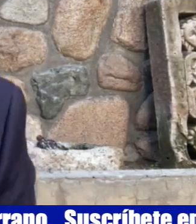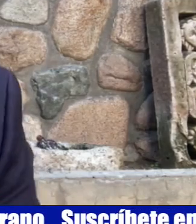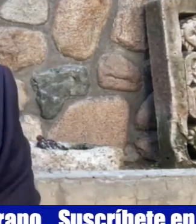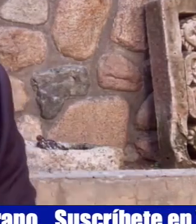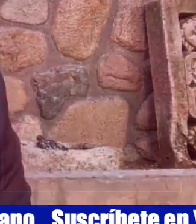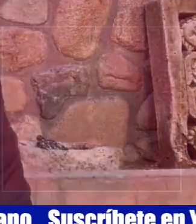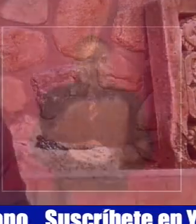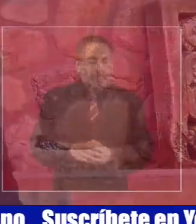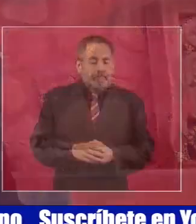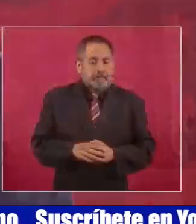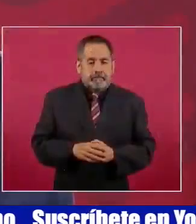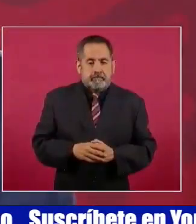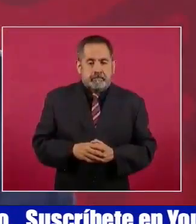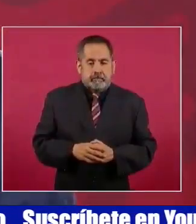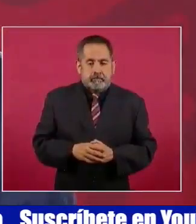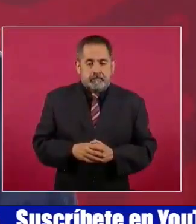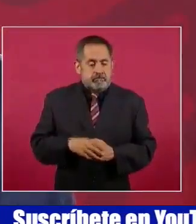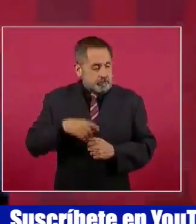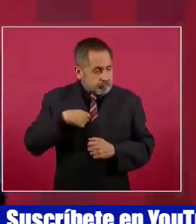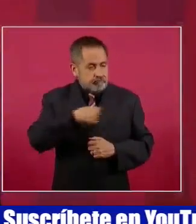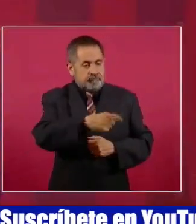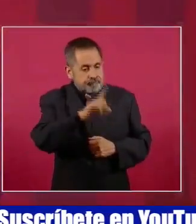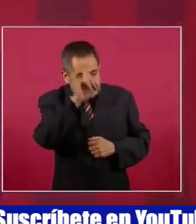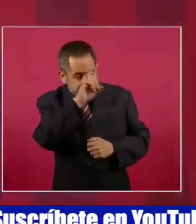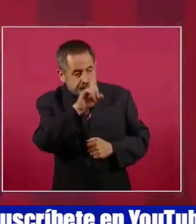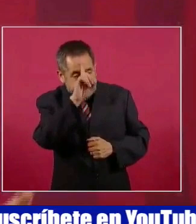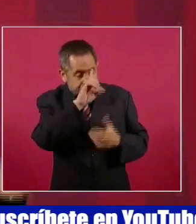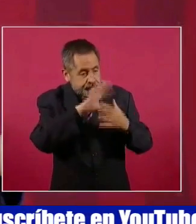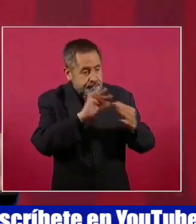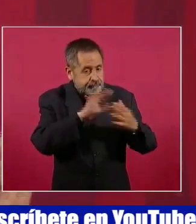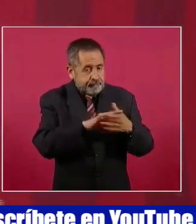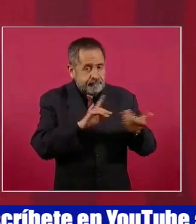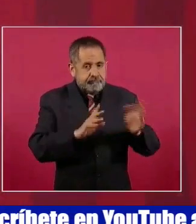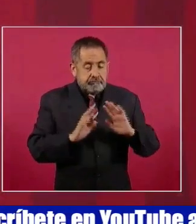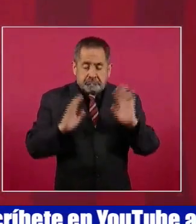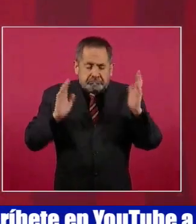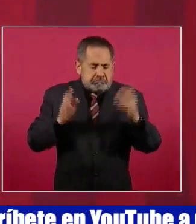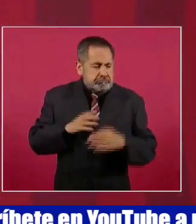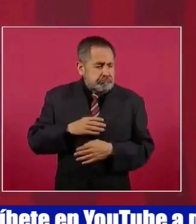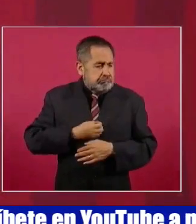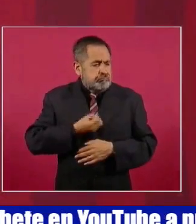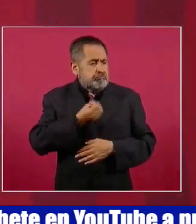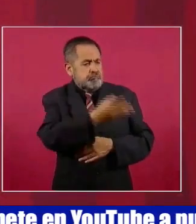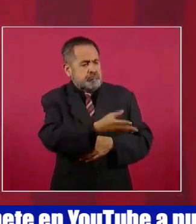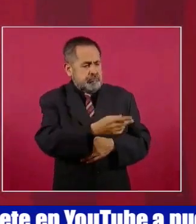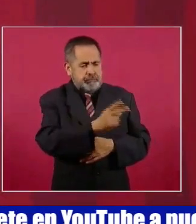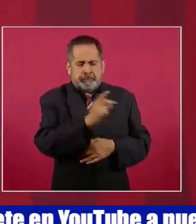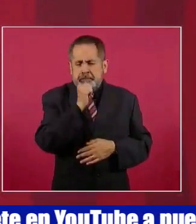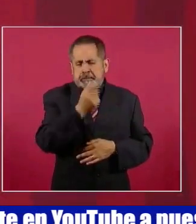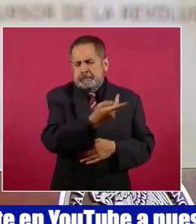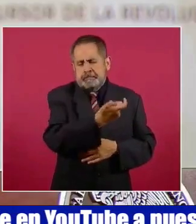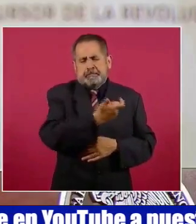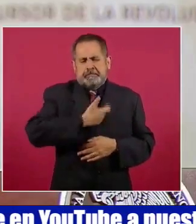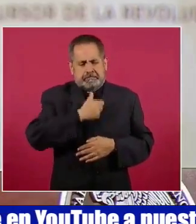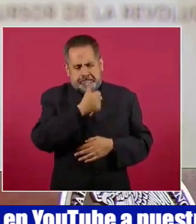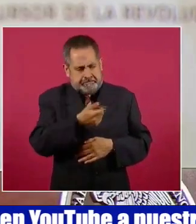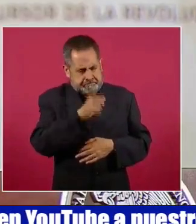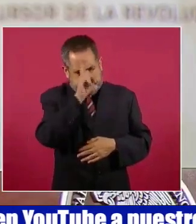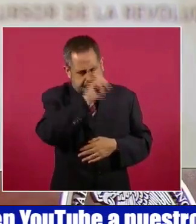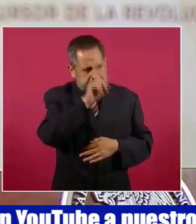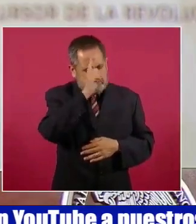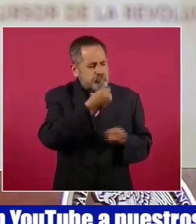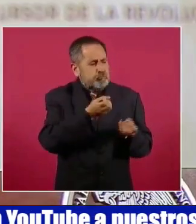del 67 punto 18 por ciento casi 7 casi